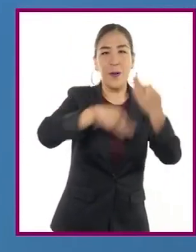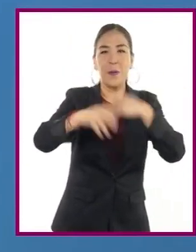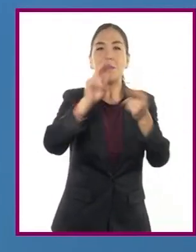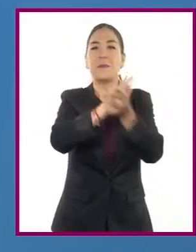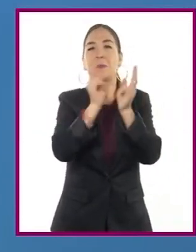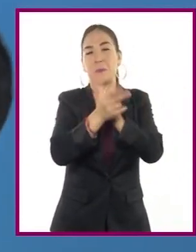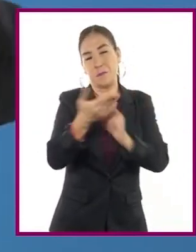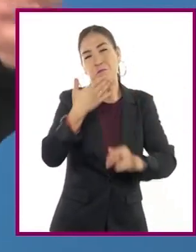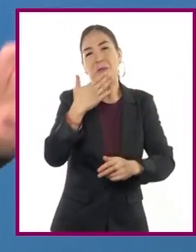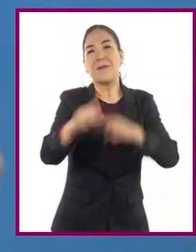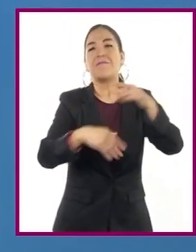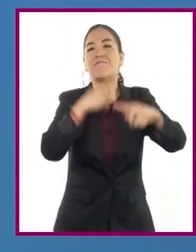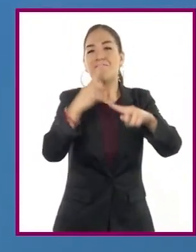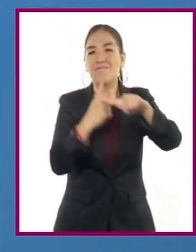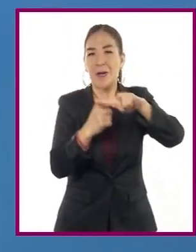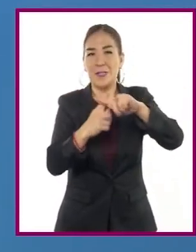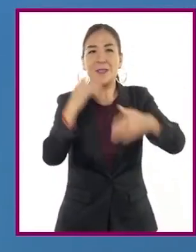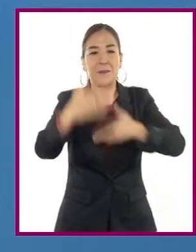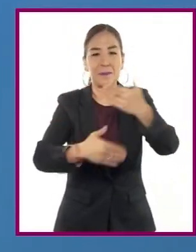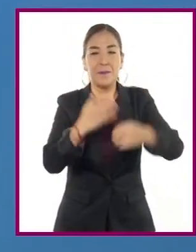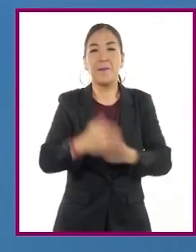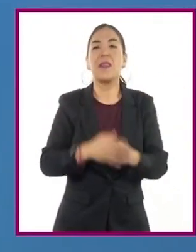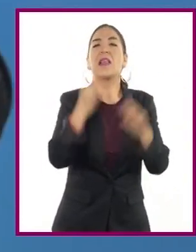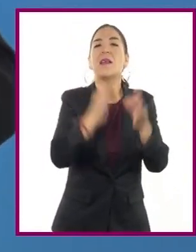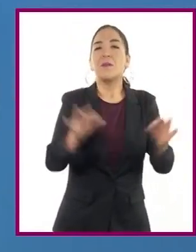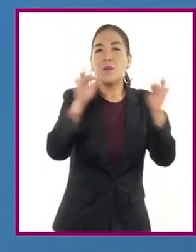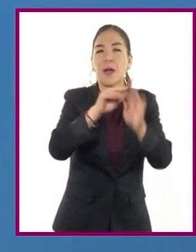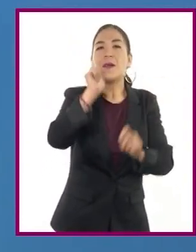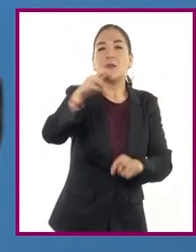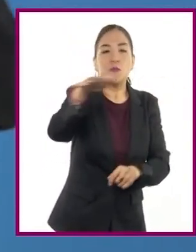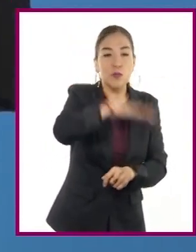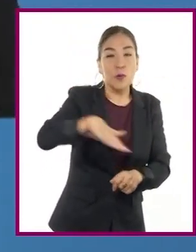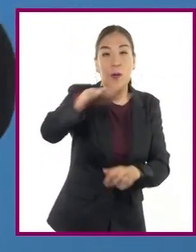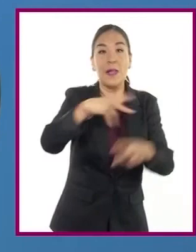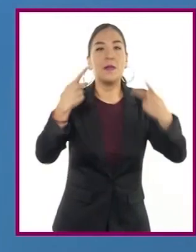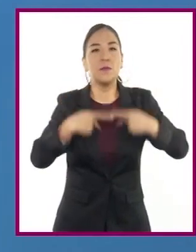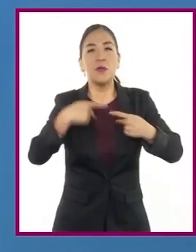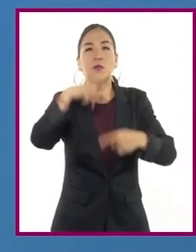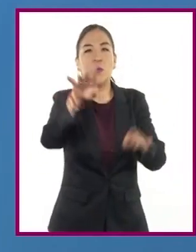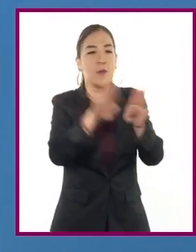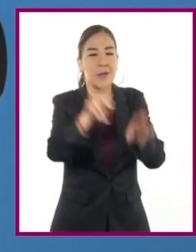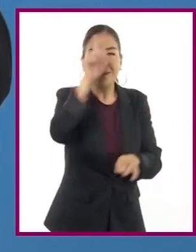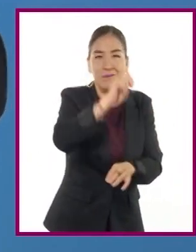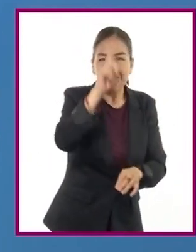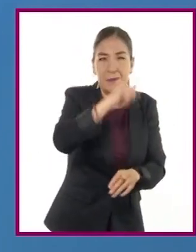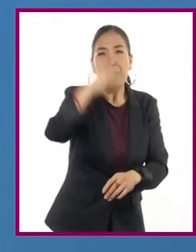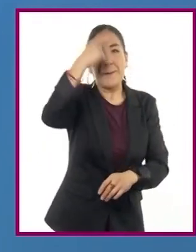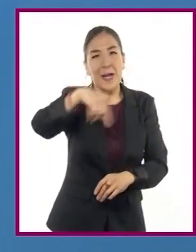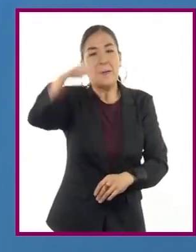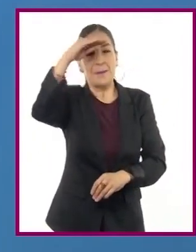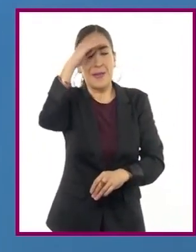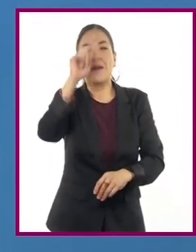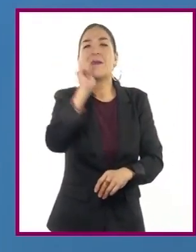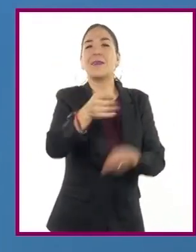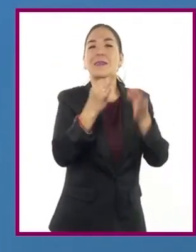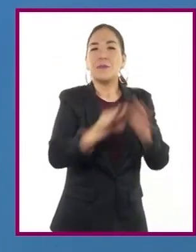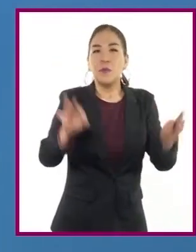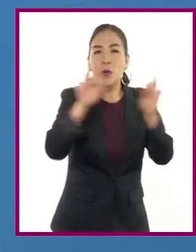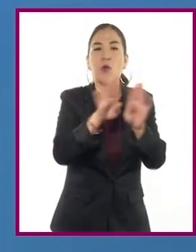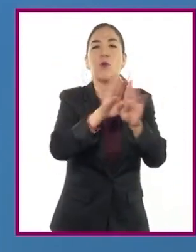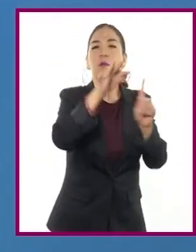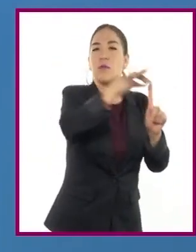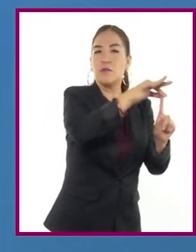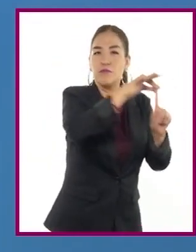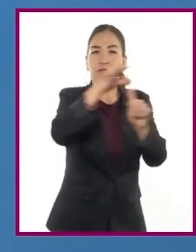mejorar. Lo importante es que motiven a las personas a reflexionar sobre la importancia de